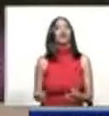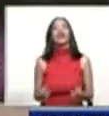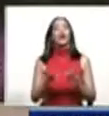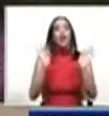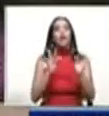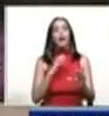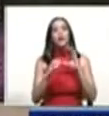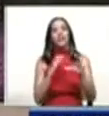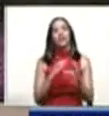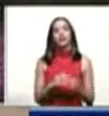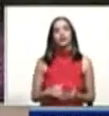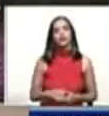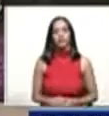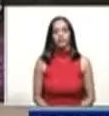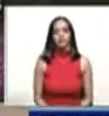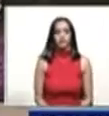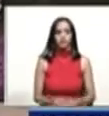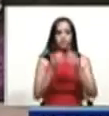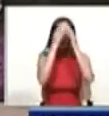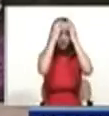Una forma de comunicación. Es que precisamente.